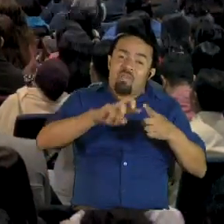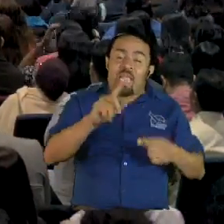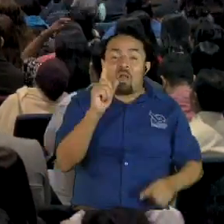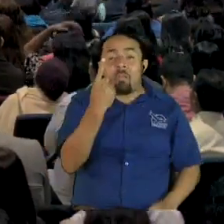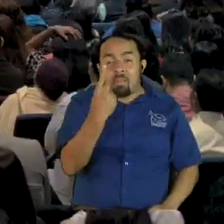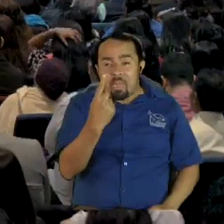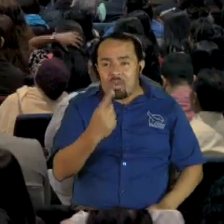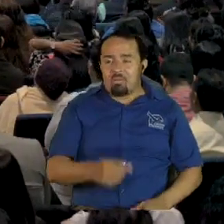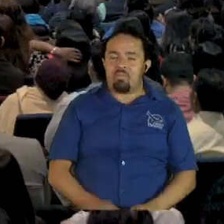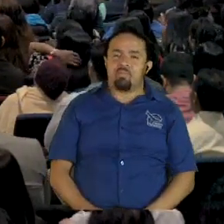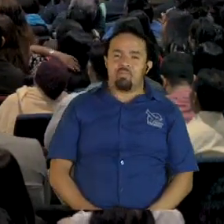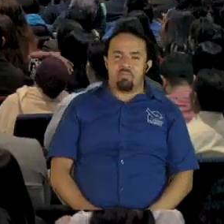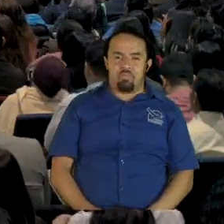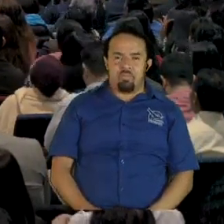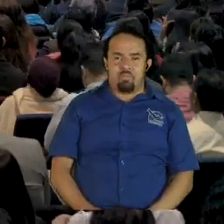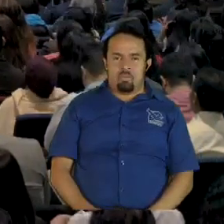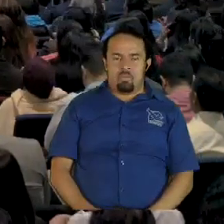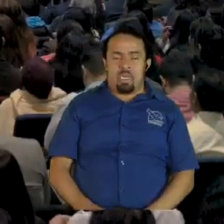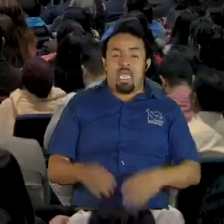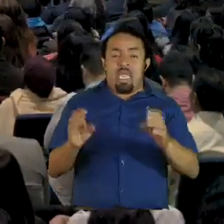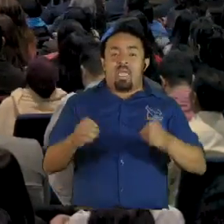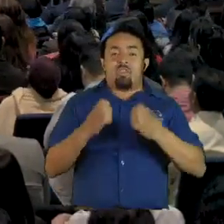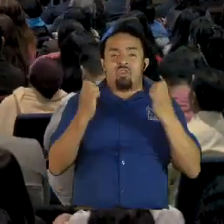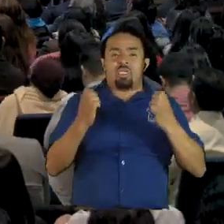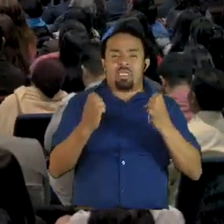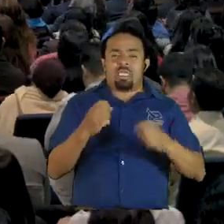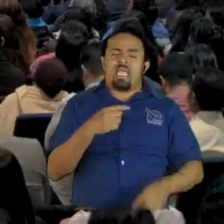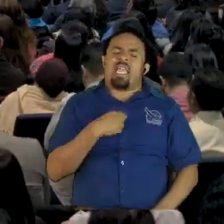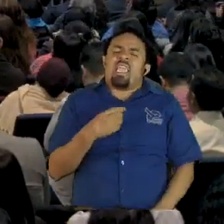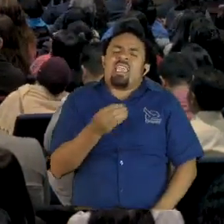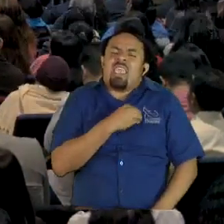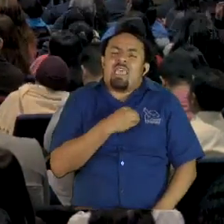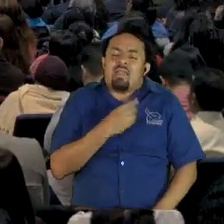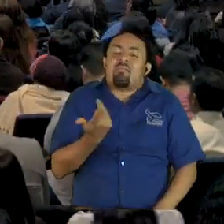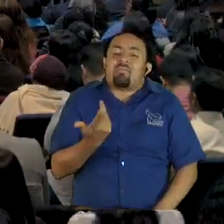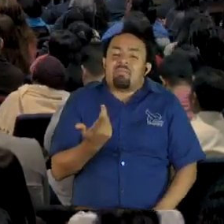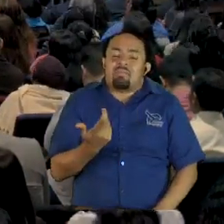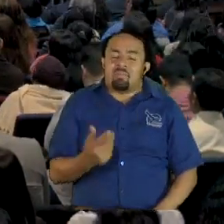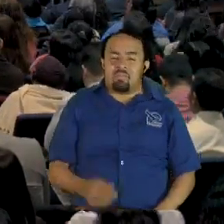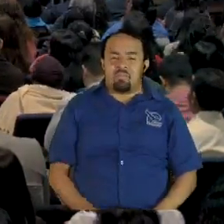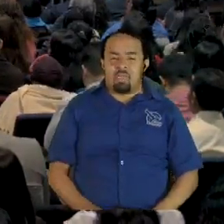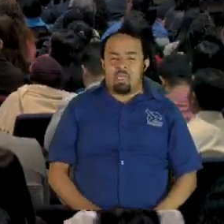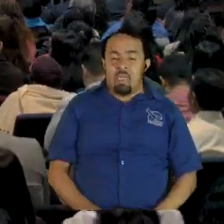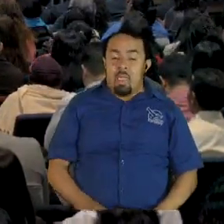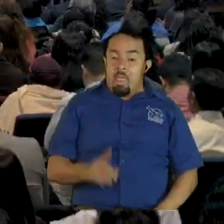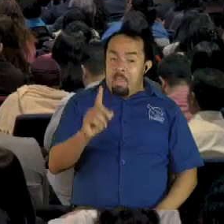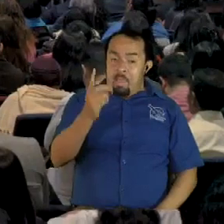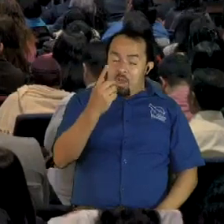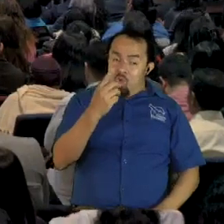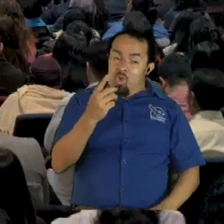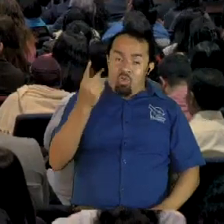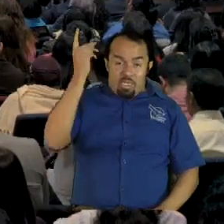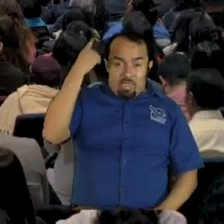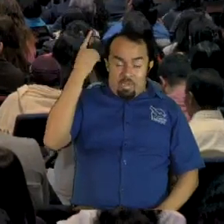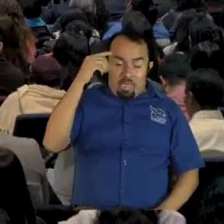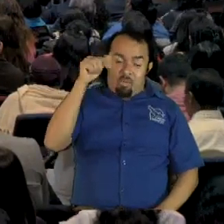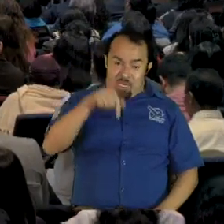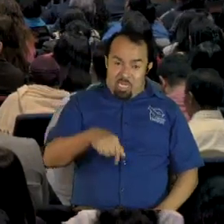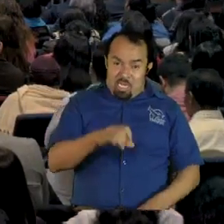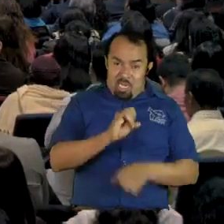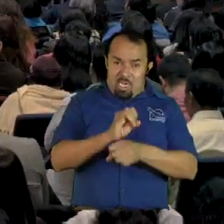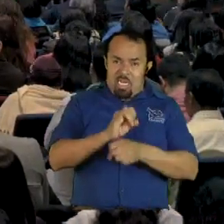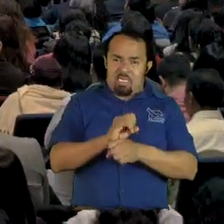Bueno, ya lo convencí, ¿va? Entonces, ¿qué prefiere? ¿Lo disciplinamos acá o qué?